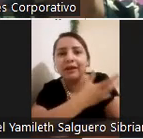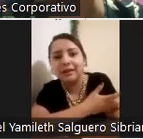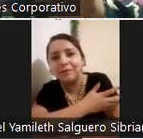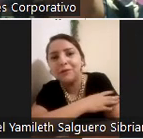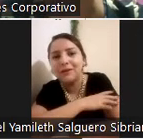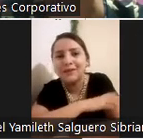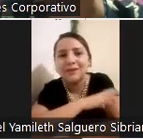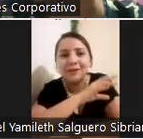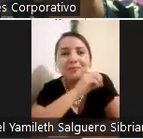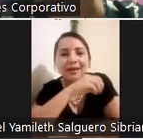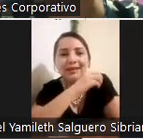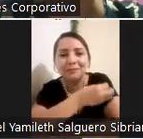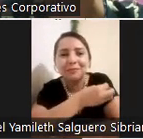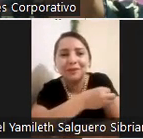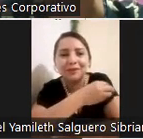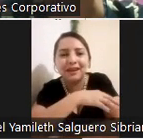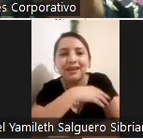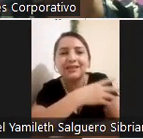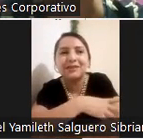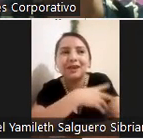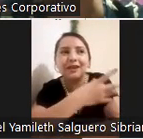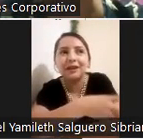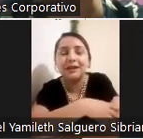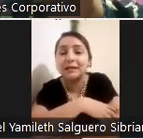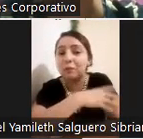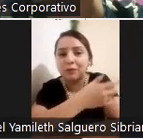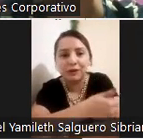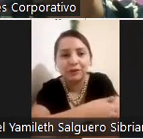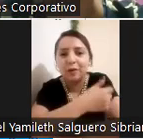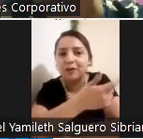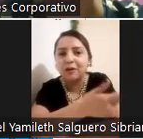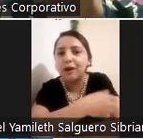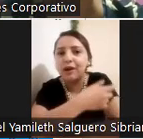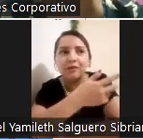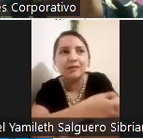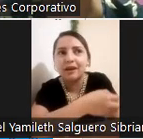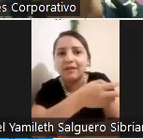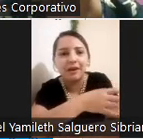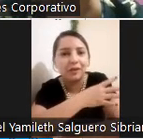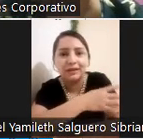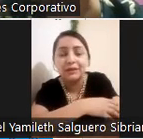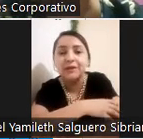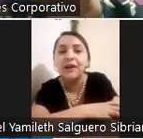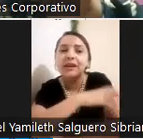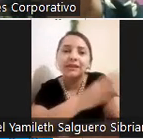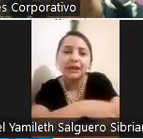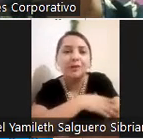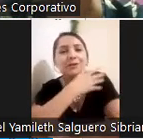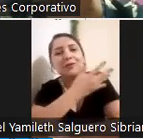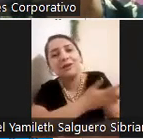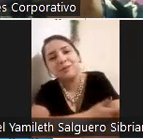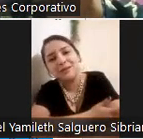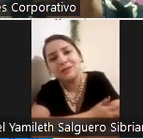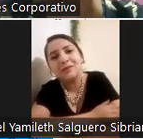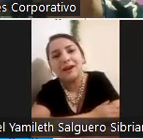y tal vez no quiso tomar en ese momento la decisión de adquirir ya sea un protector una almohada una sábana o qué sé yo ya